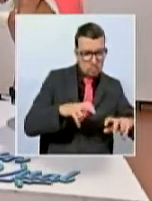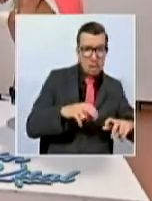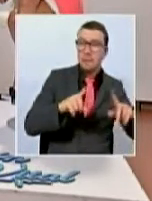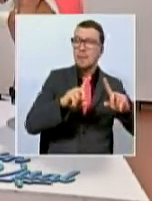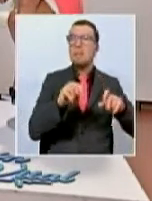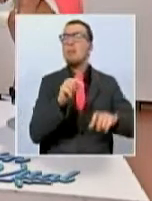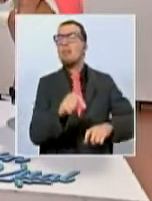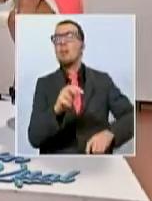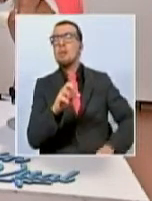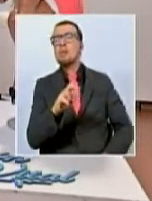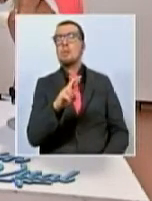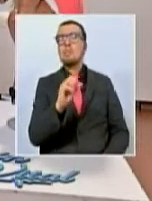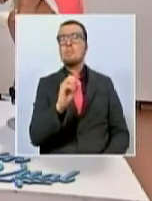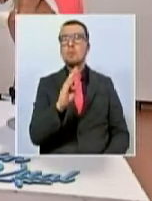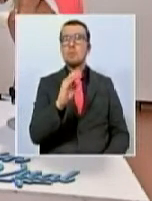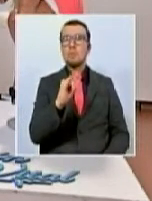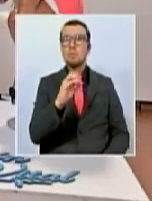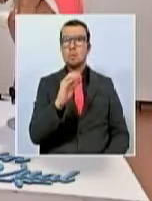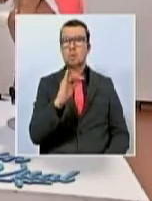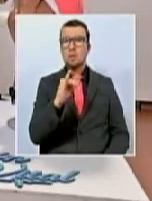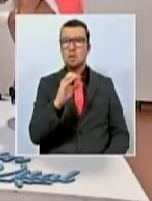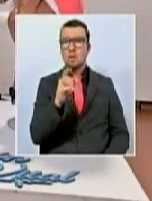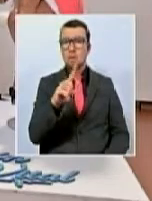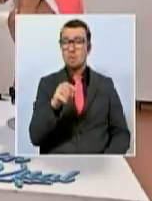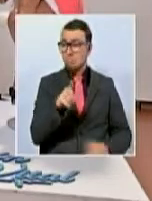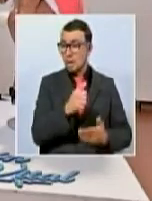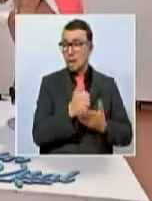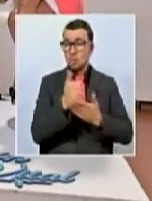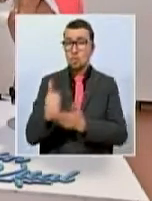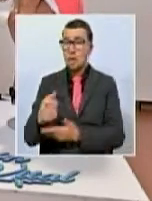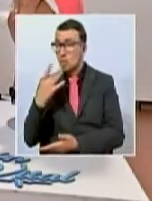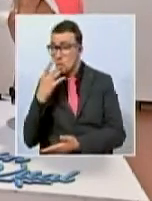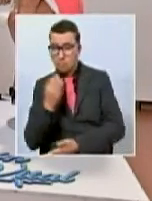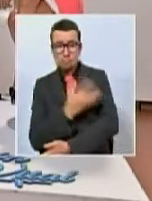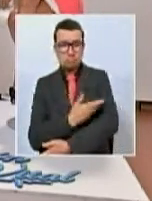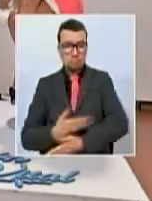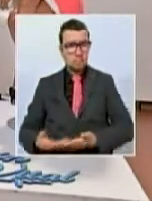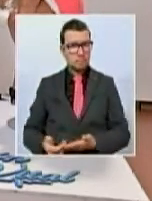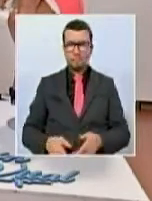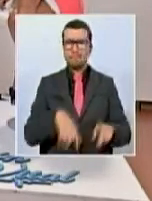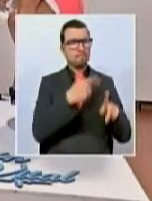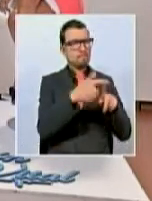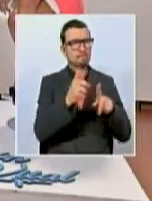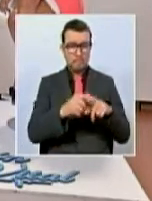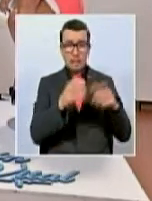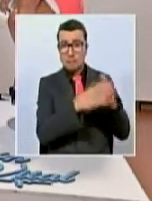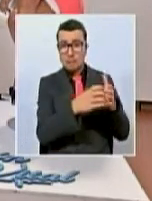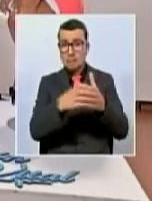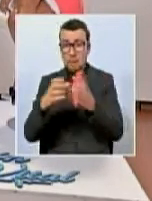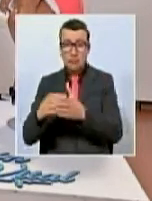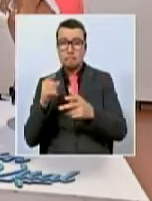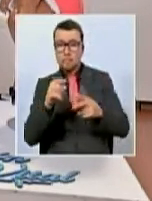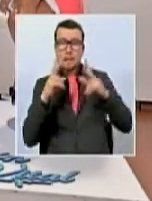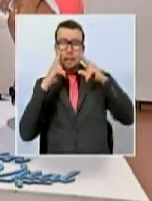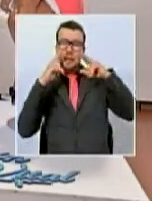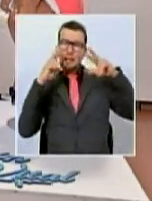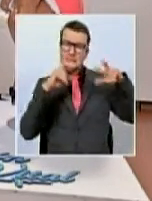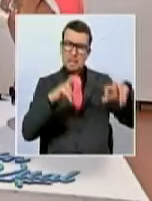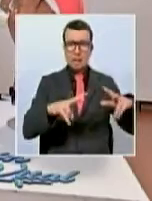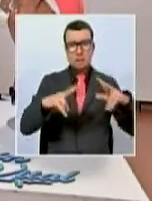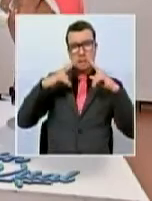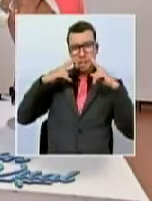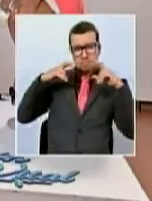además es un producto que se va a utilizar en la diabetes. Entonces, es diferentes entidades que se han dedicado a investigar y finalmente buscan